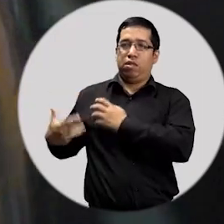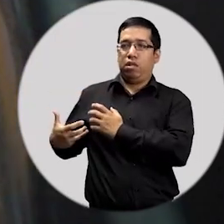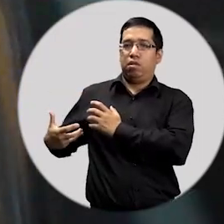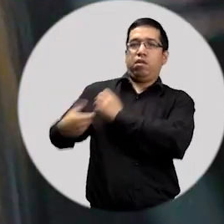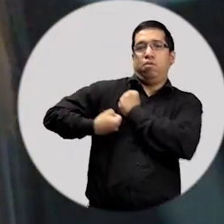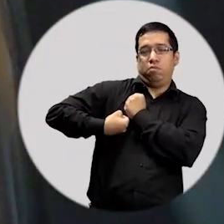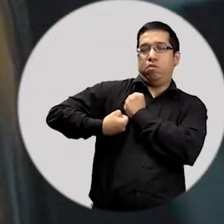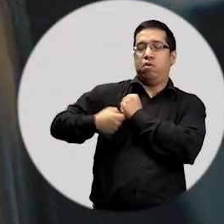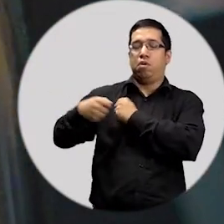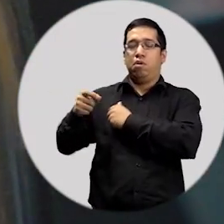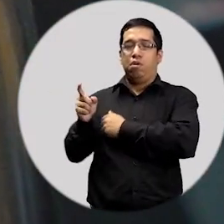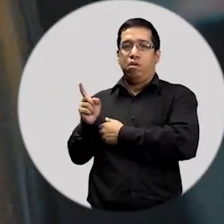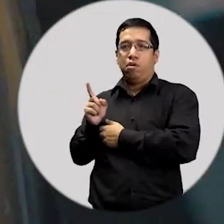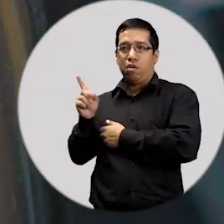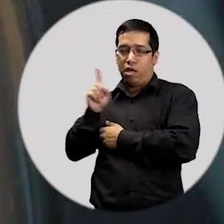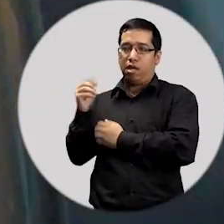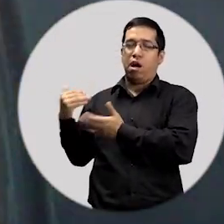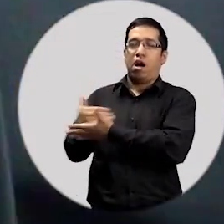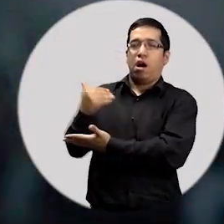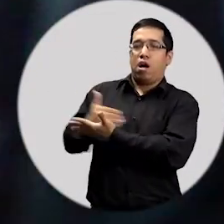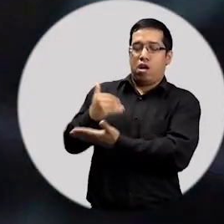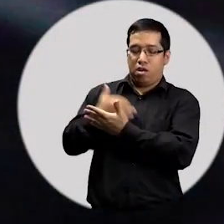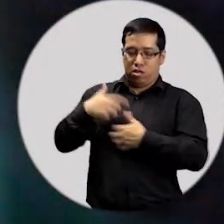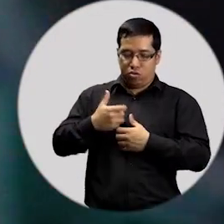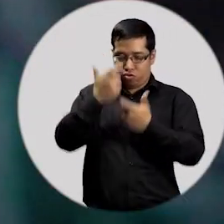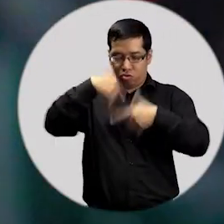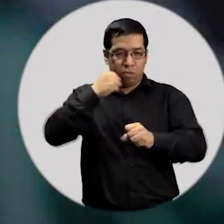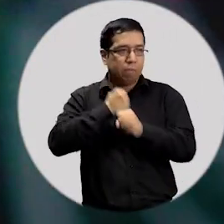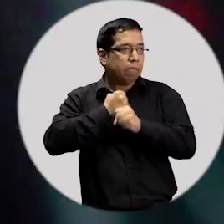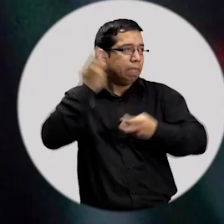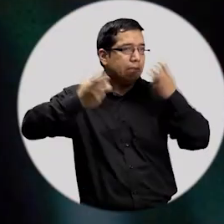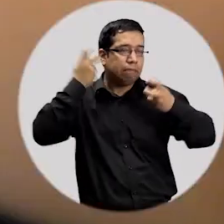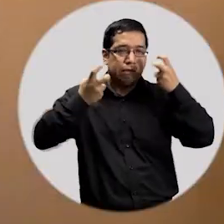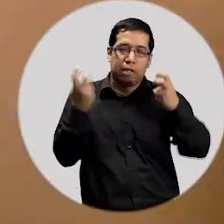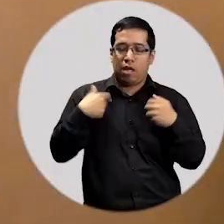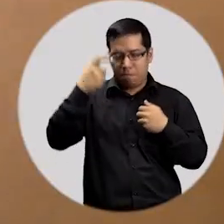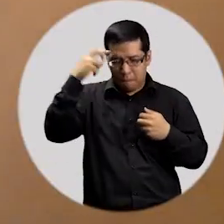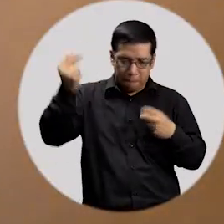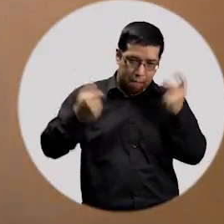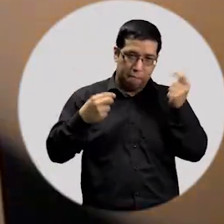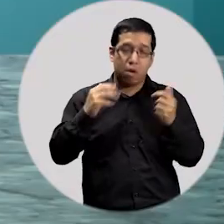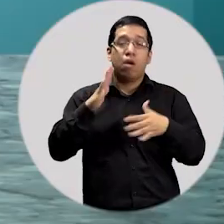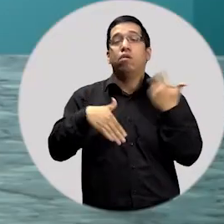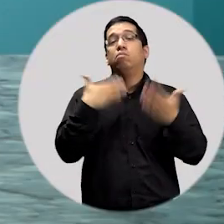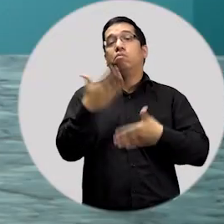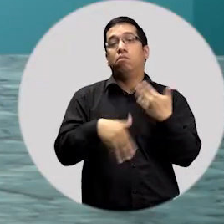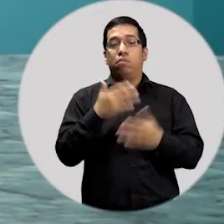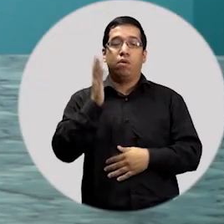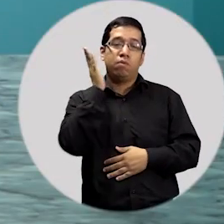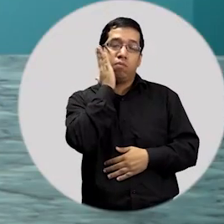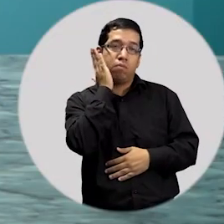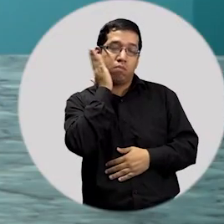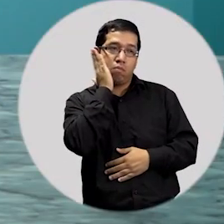propia empresa y ser emprendedora, la verdad que es una alegría para mí. Es un sueño que siempre quise cumplir. Bueno, ahora como